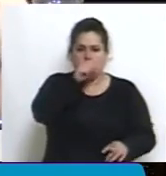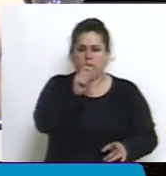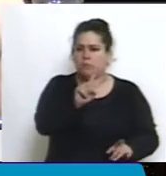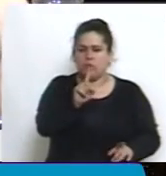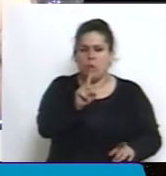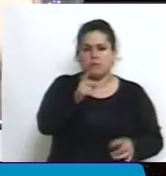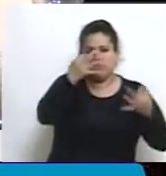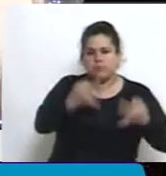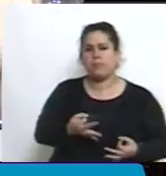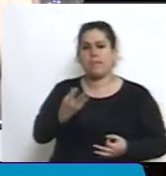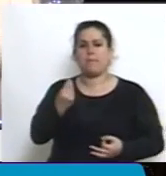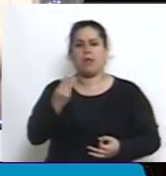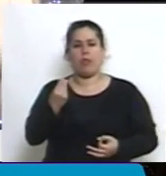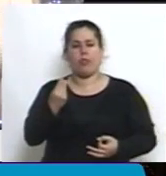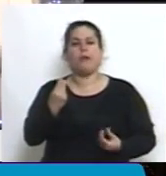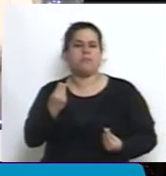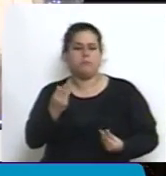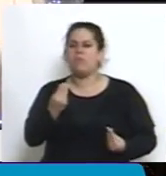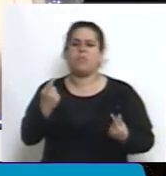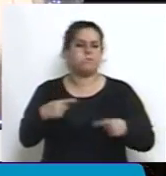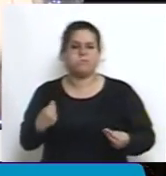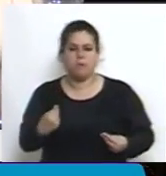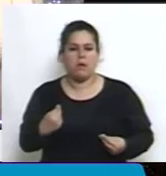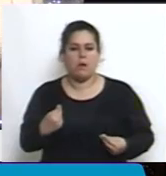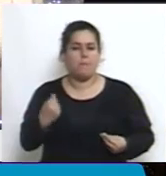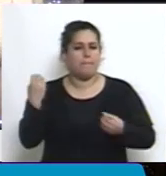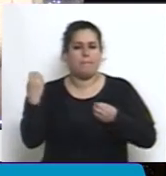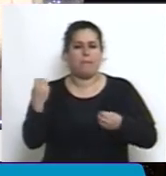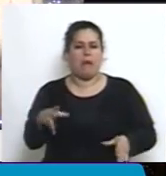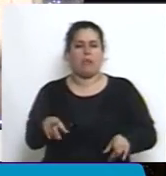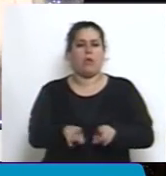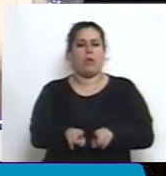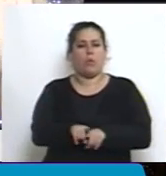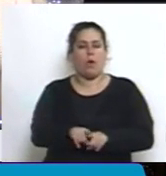el miedo a perder aquel que